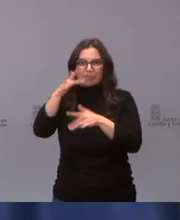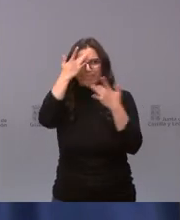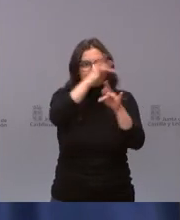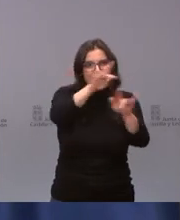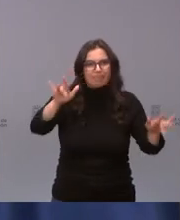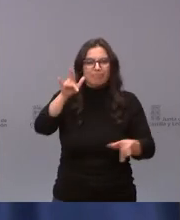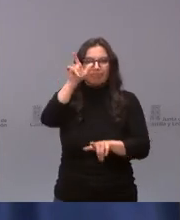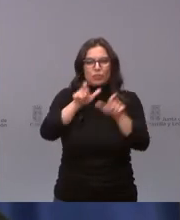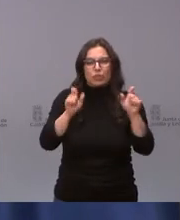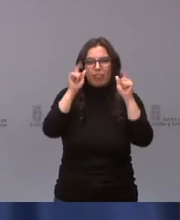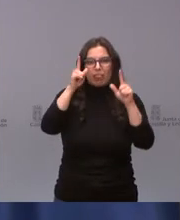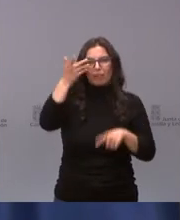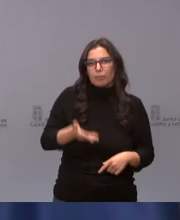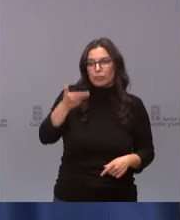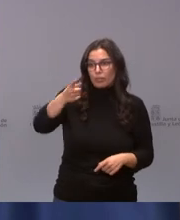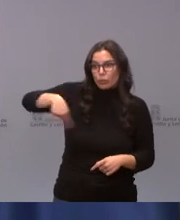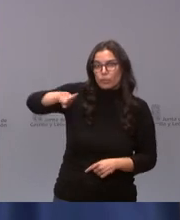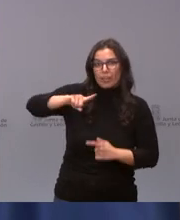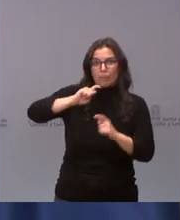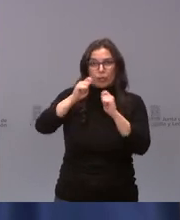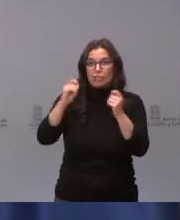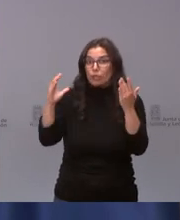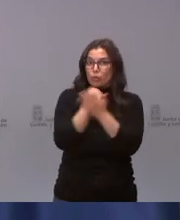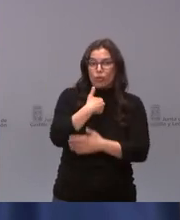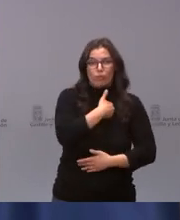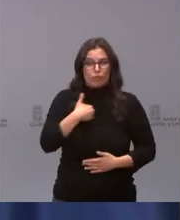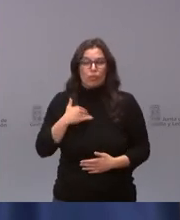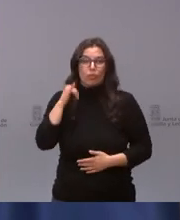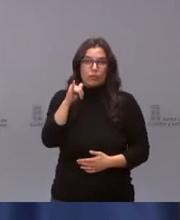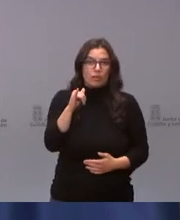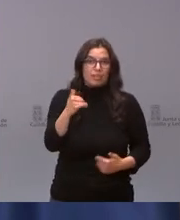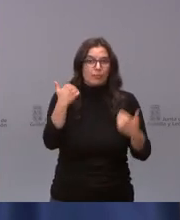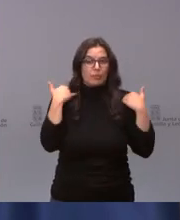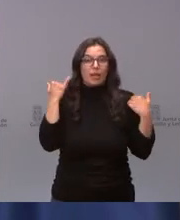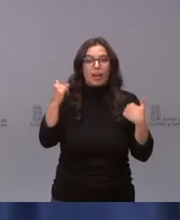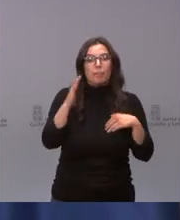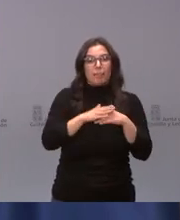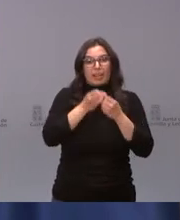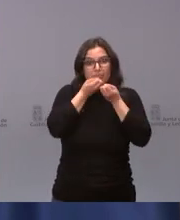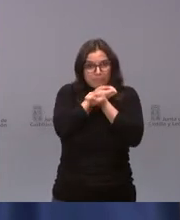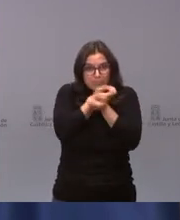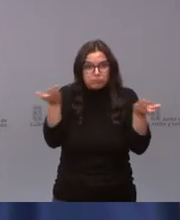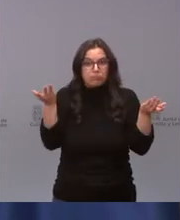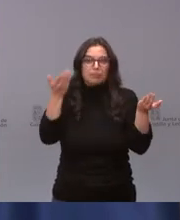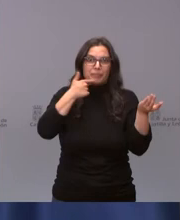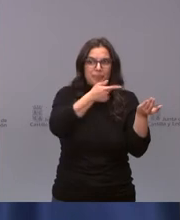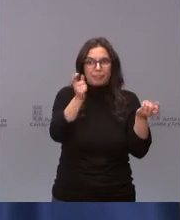de la situación, ¿no? Ustedes mismos, todos tenemos un trabajo que hacer para decirle a la población, mira, esto es importante,